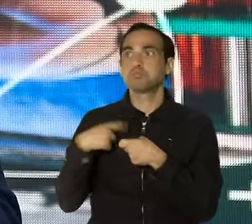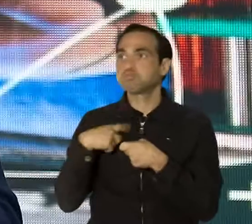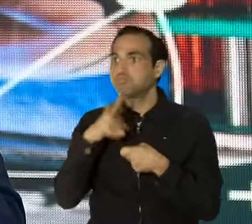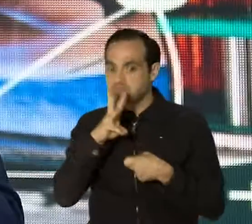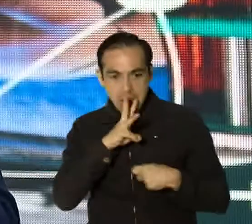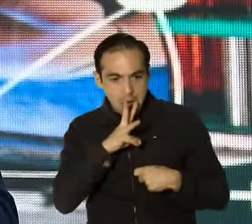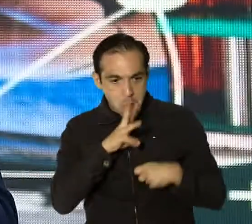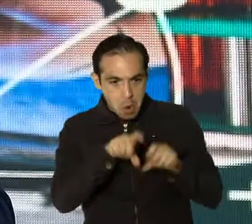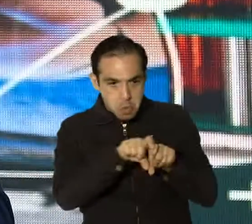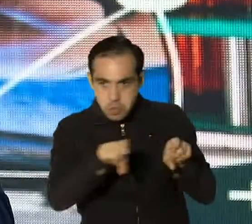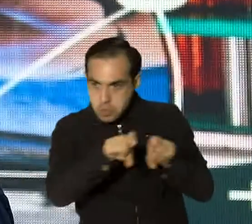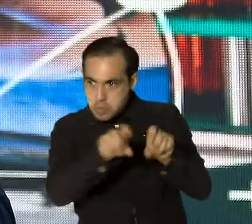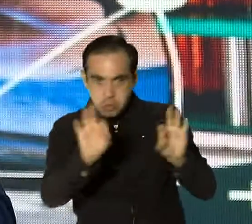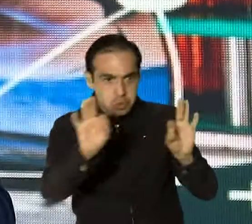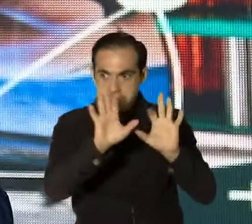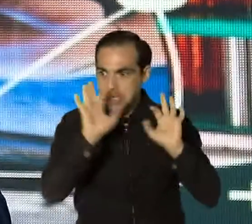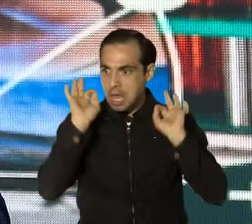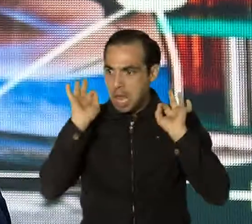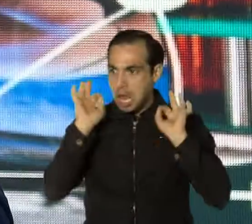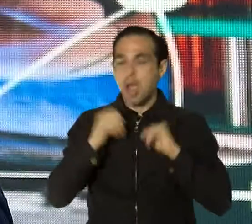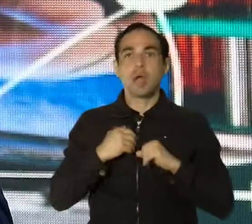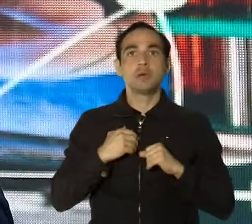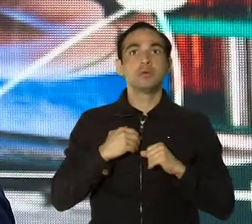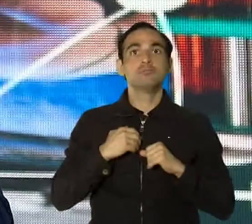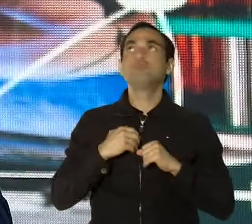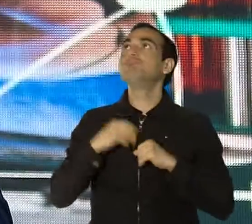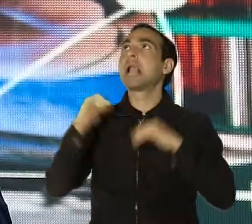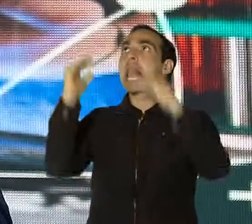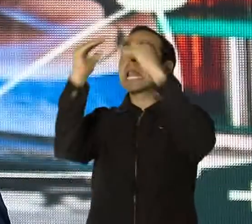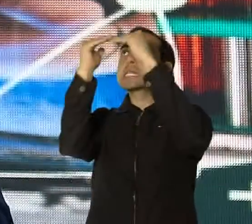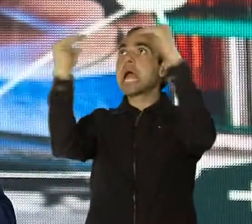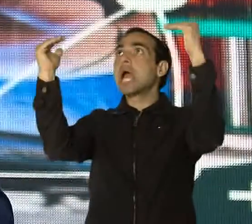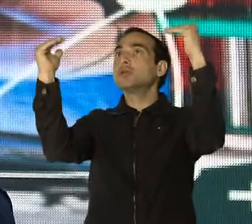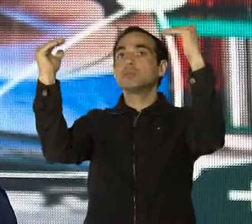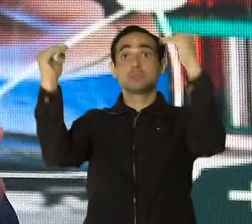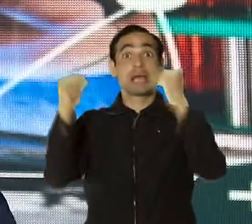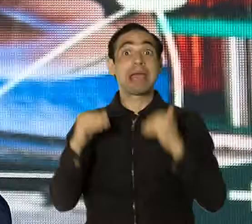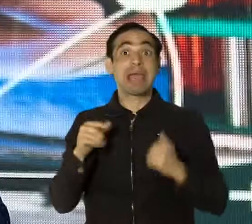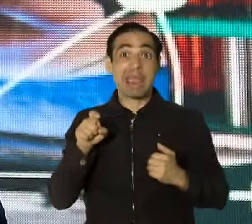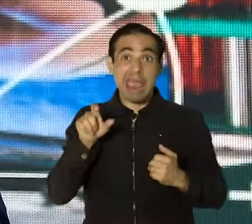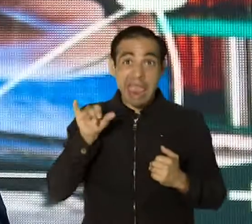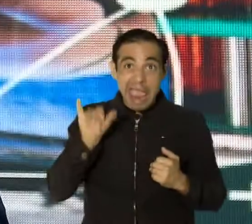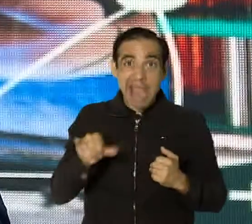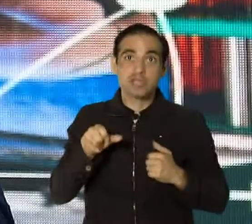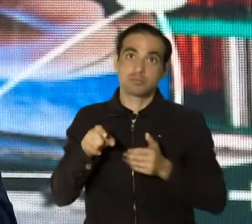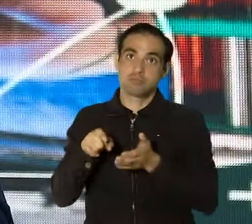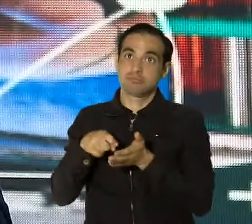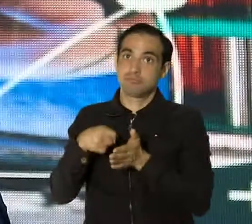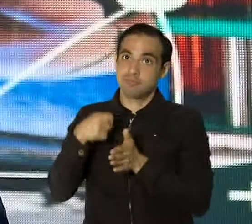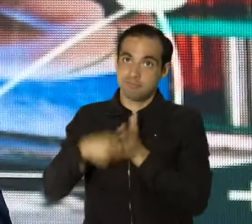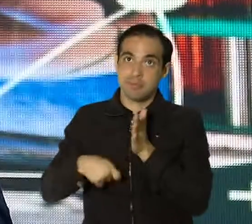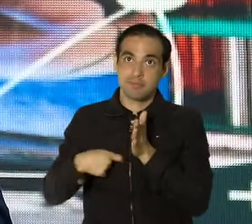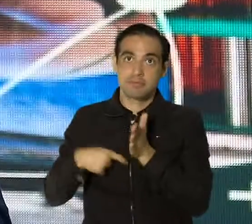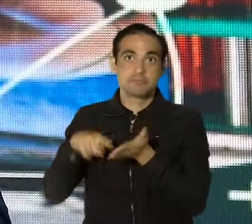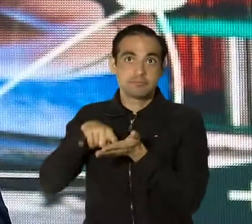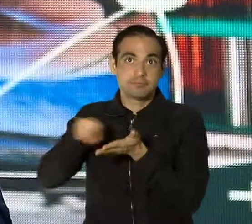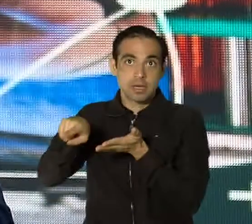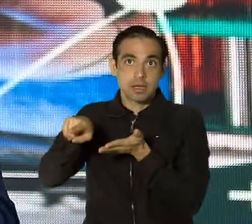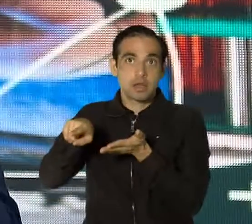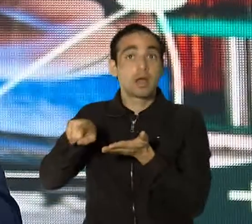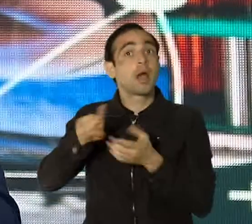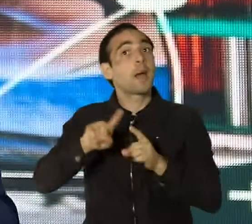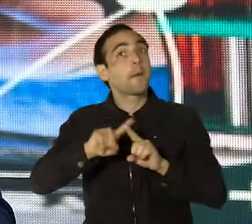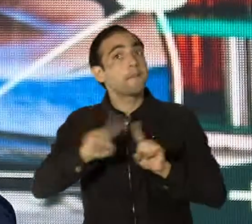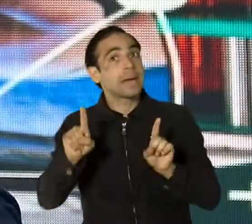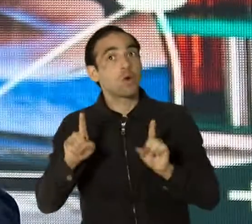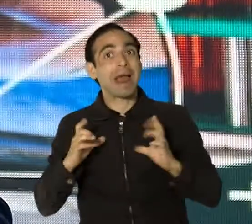y los elementos que necesita esa propiedad, verifican el techo y todo. Tiene un costo que se le tienen que pagar a la persona, pero siempre se le requiere